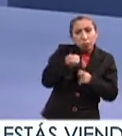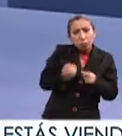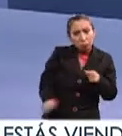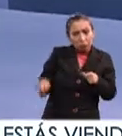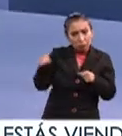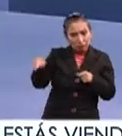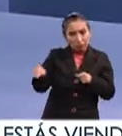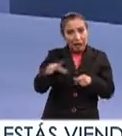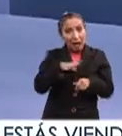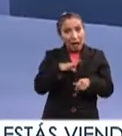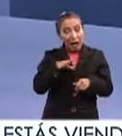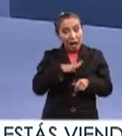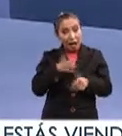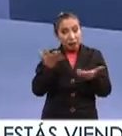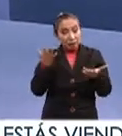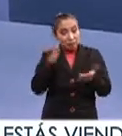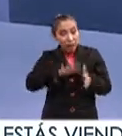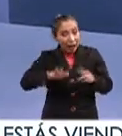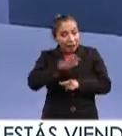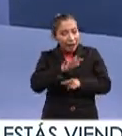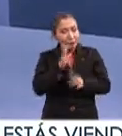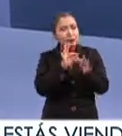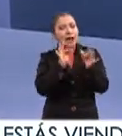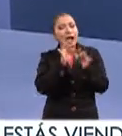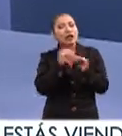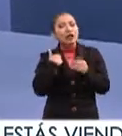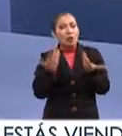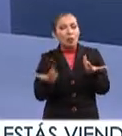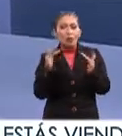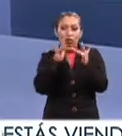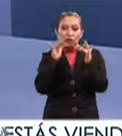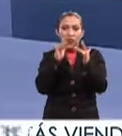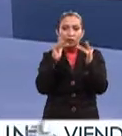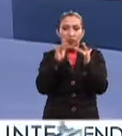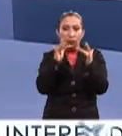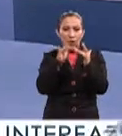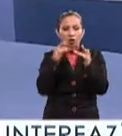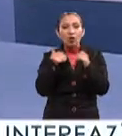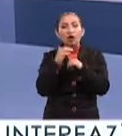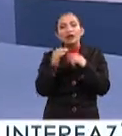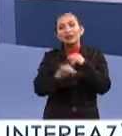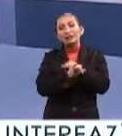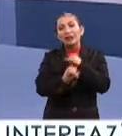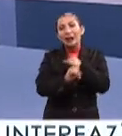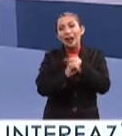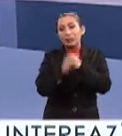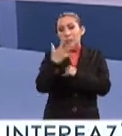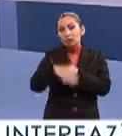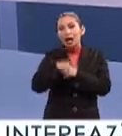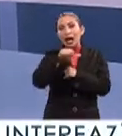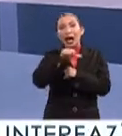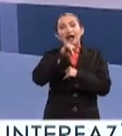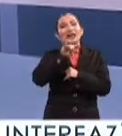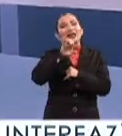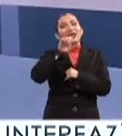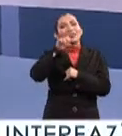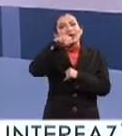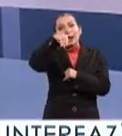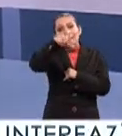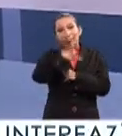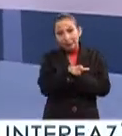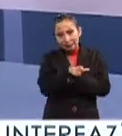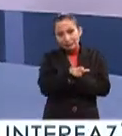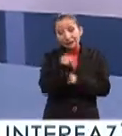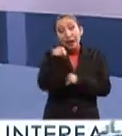en esta disciplina? Platíquenoslo, estamos en contacto a través de las redes sociales. Búsquenos como